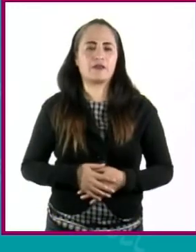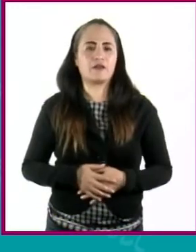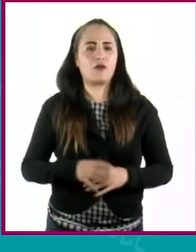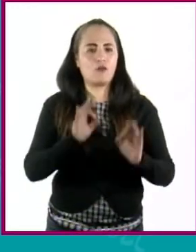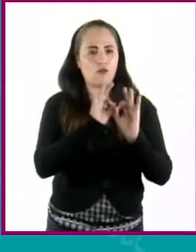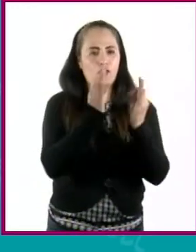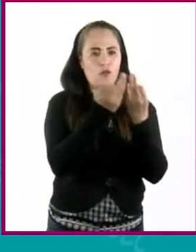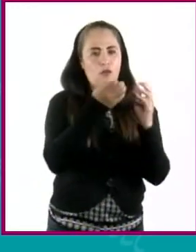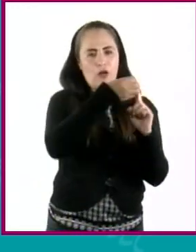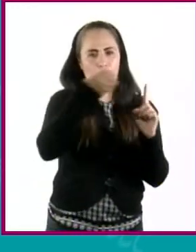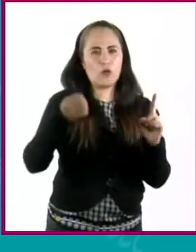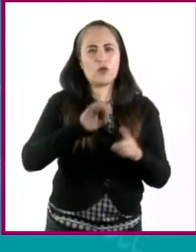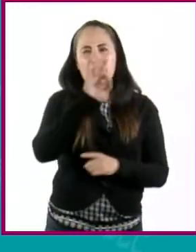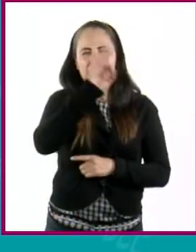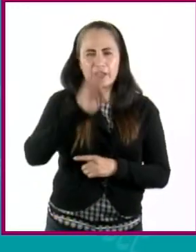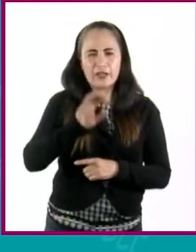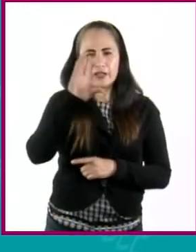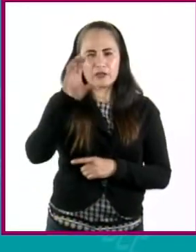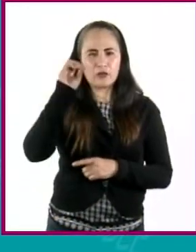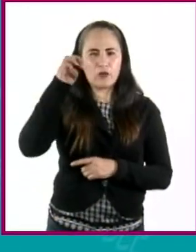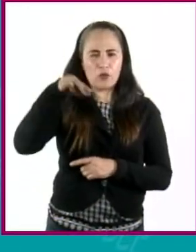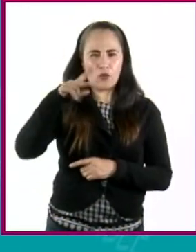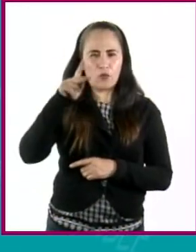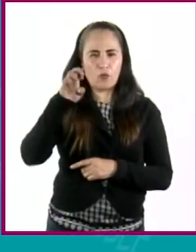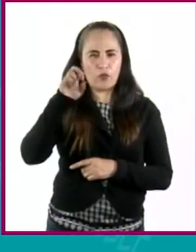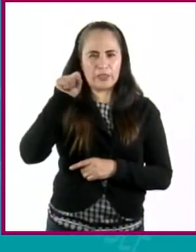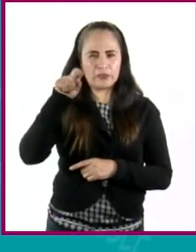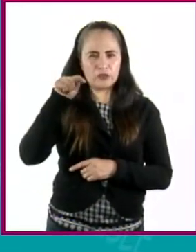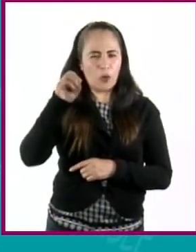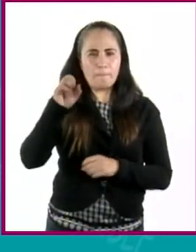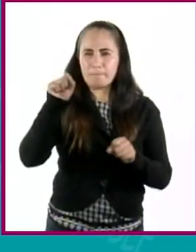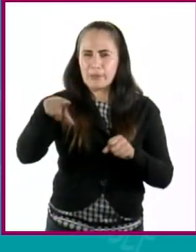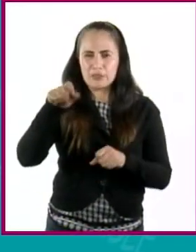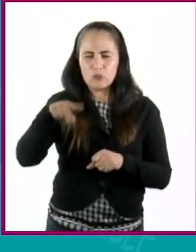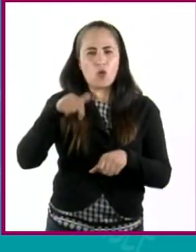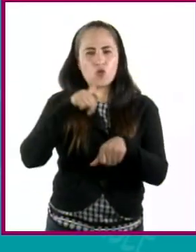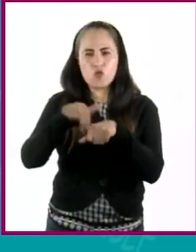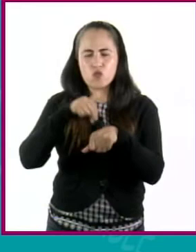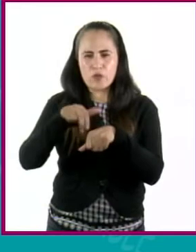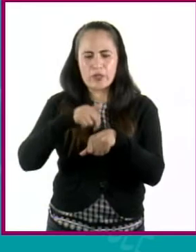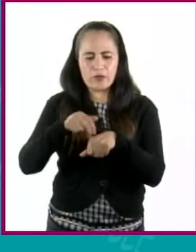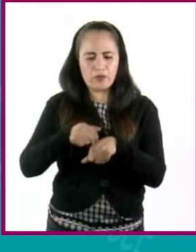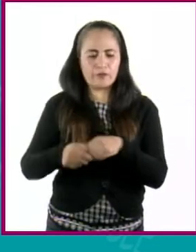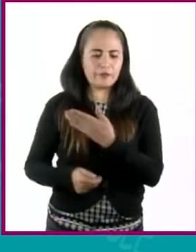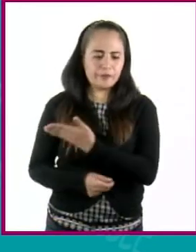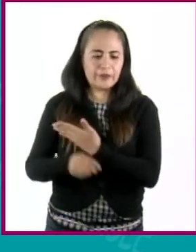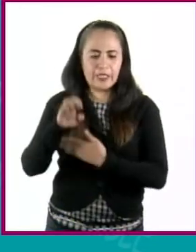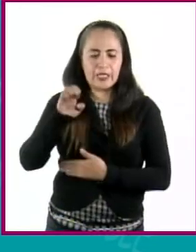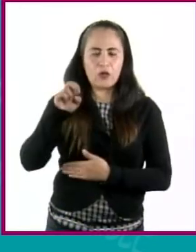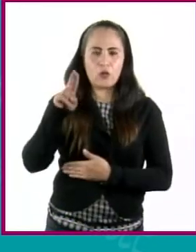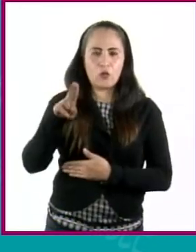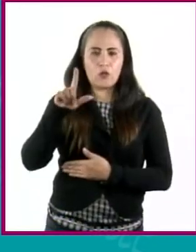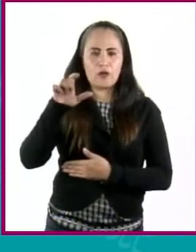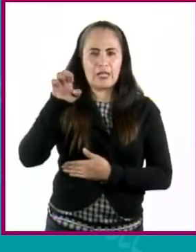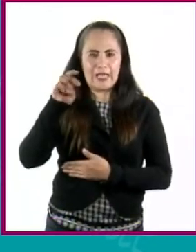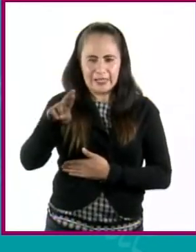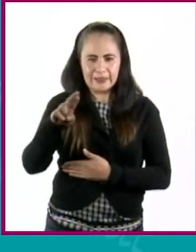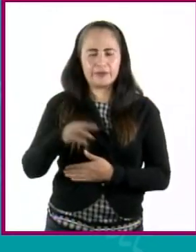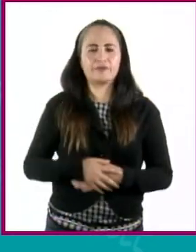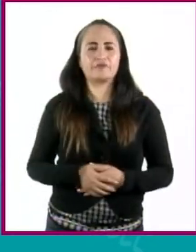interés compuesto y una constante numérica que años después se le llamaría constante de Euler.